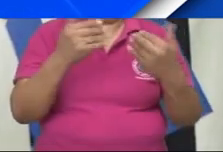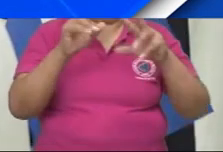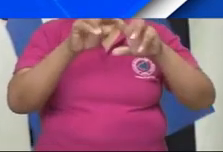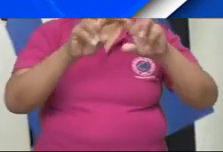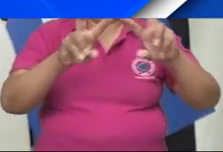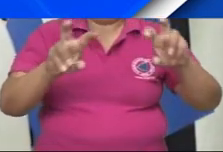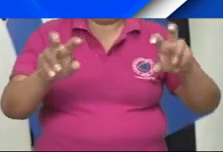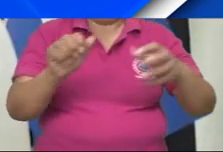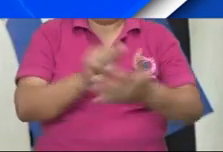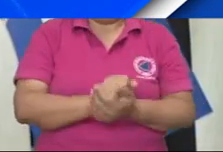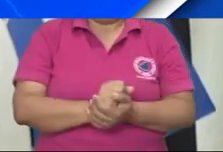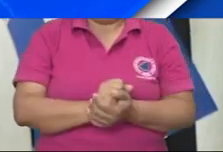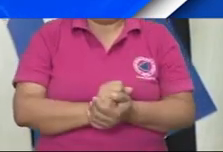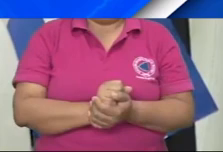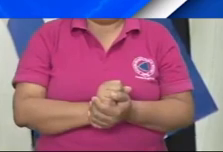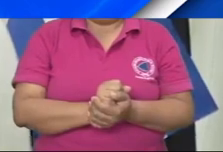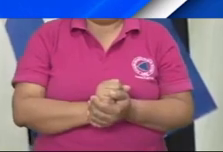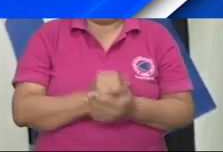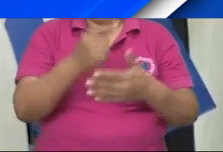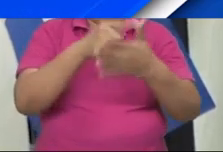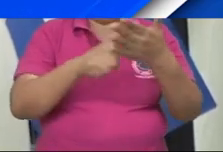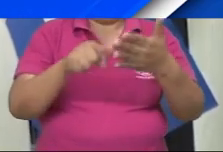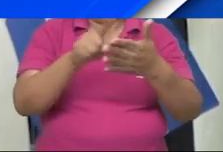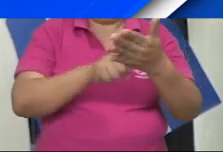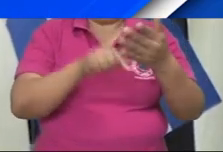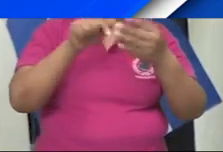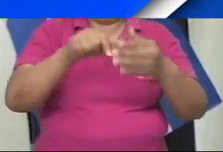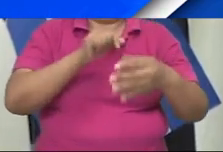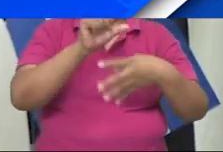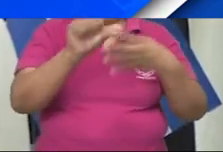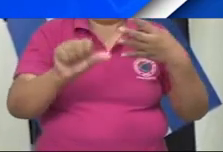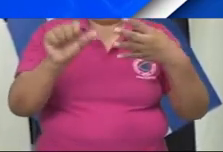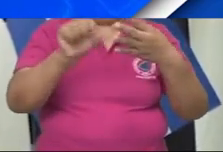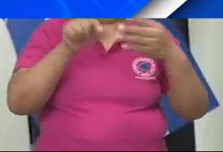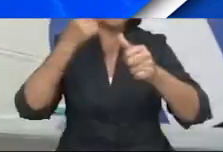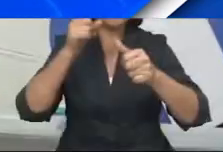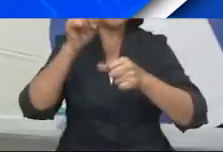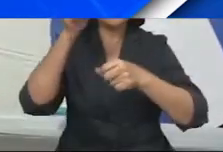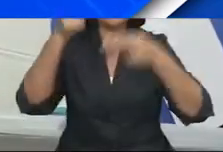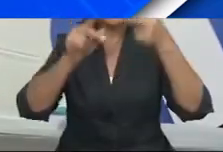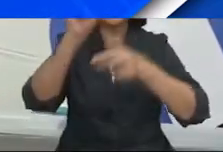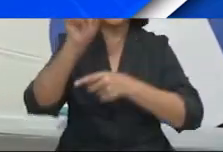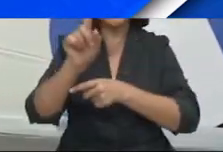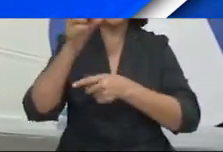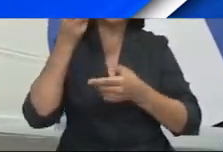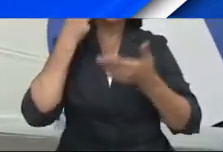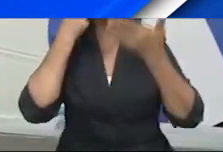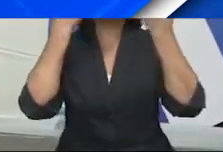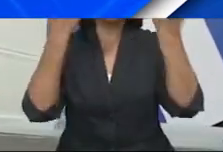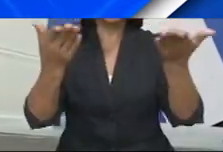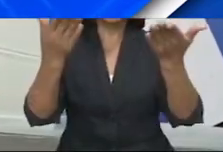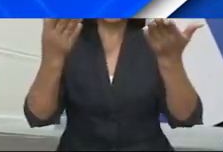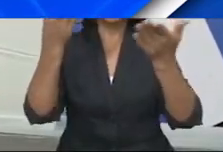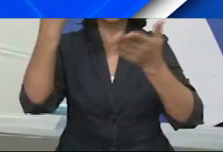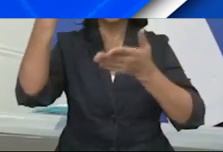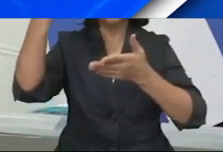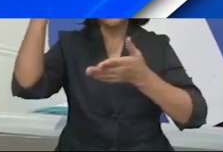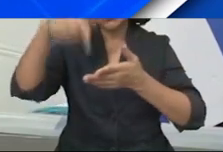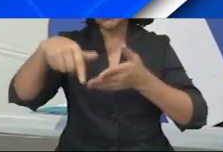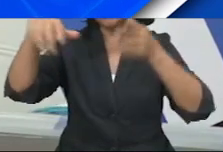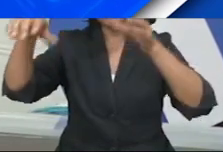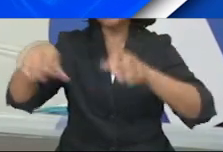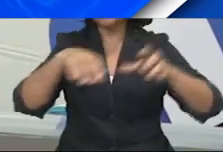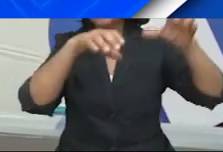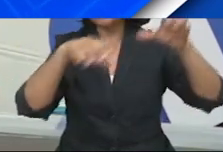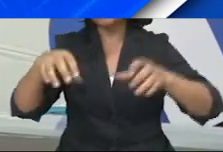mención especial en el Parlamento Nacional a cargo de la diputada Melba Sánchez. Es una fecha que nos mueve, nos